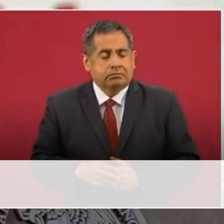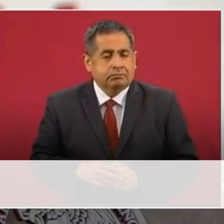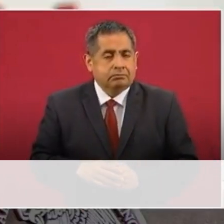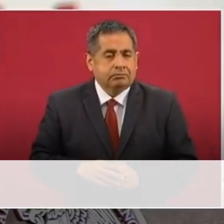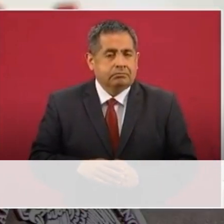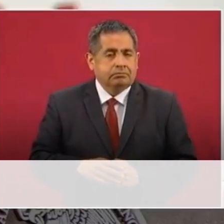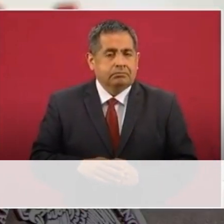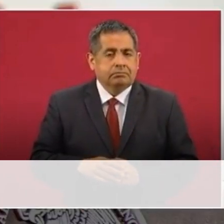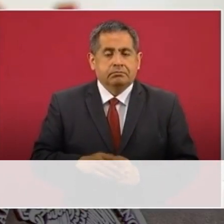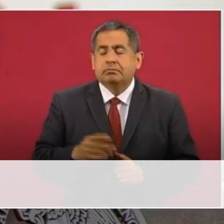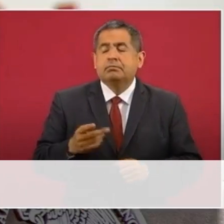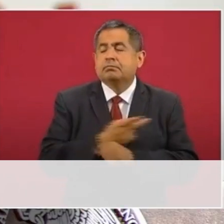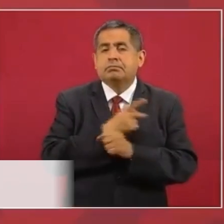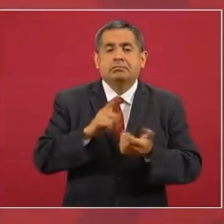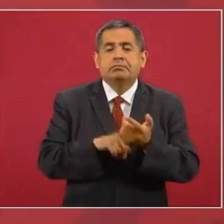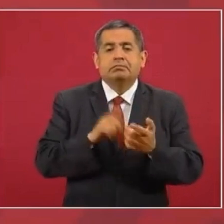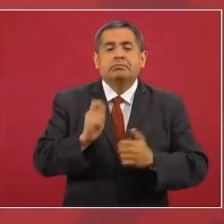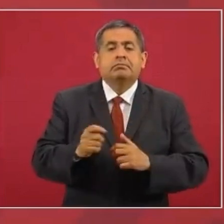de repente